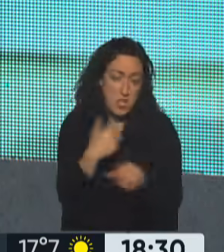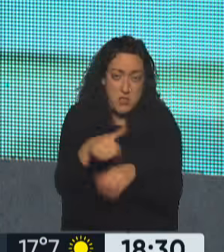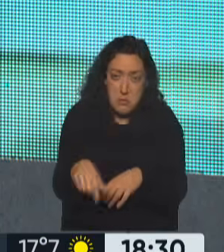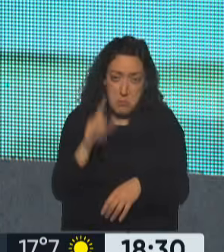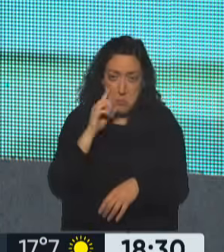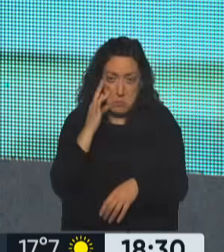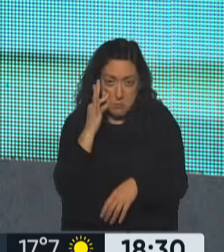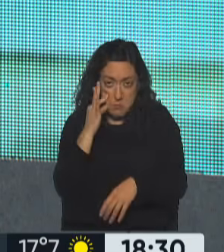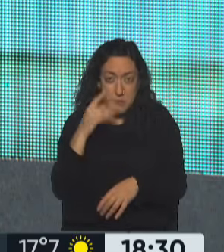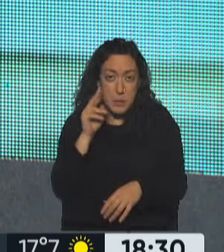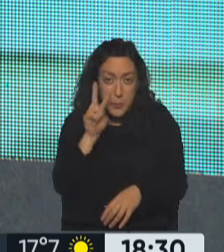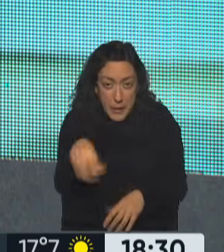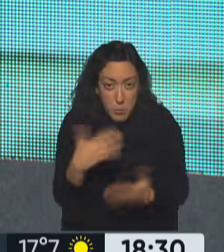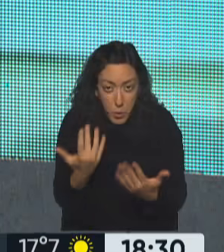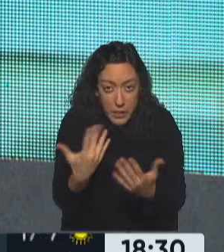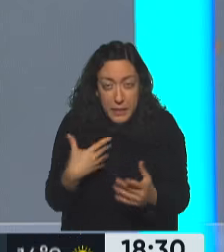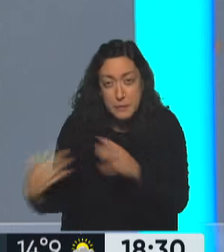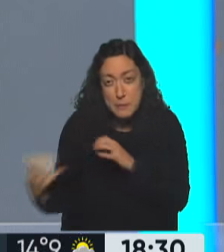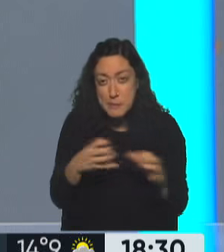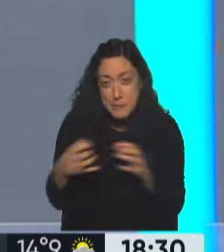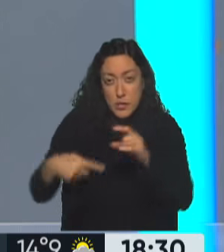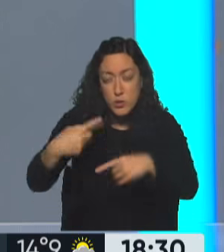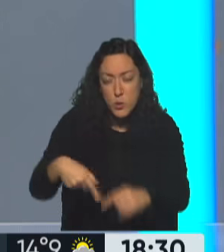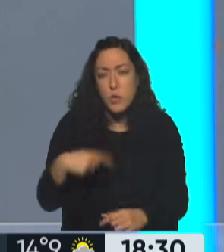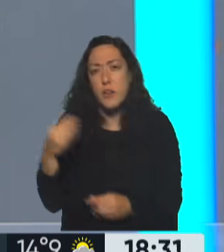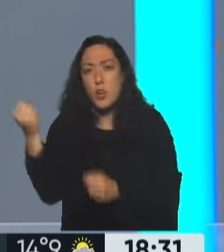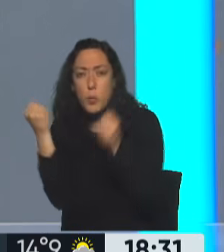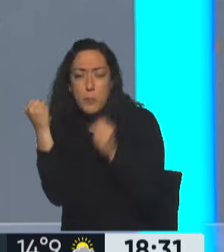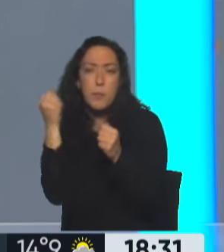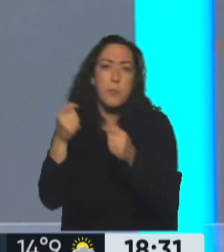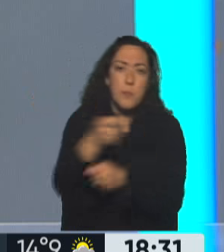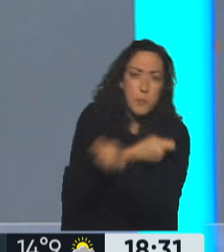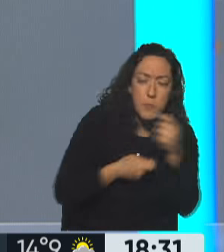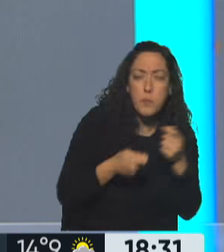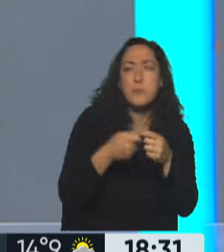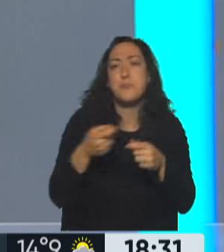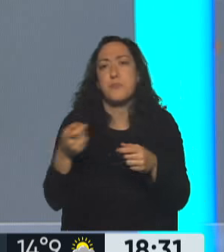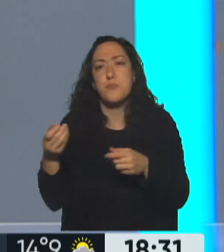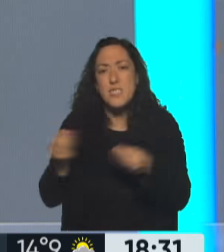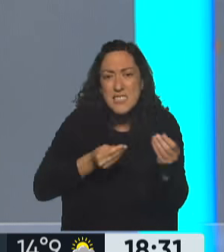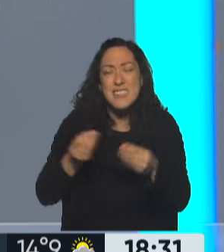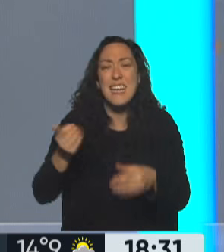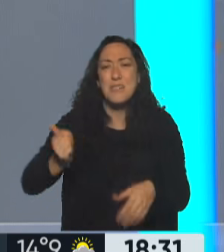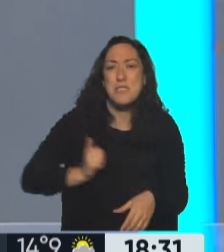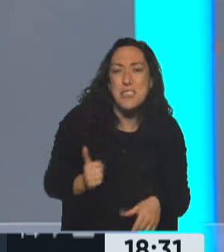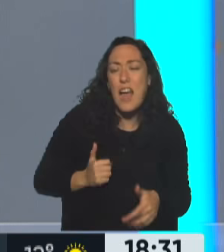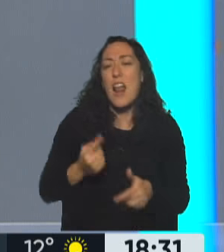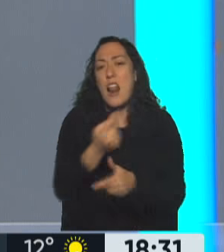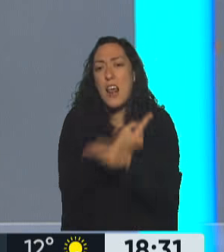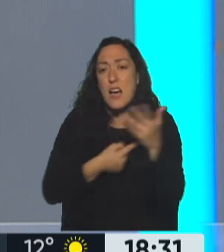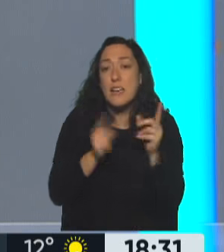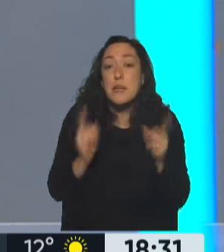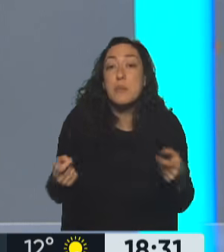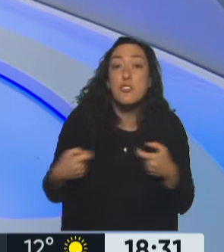territorio exactamente, nosotros, y va a ¿no? seguir, y va a Básicamente. seguir. Sí. Y va a ser comercial, financiera, militar, monetaria, etcétera, etcétera. Y al mismo tiempo van a ser los